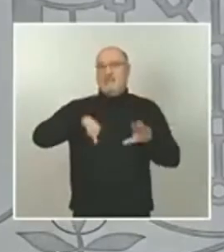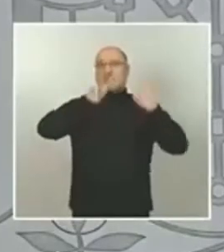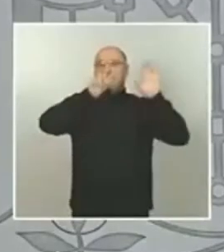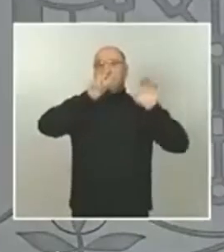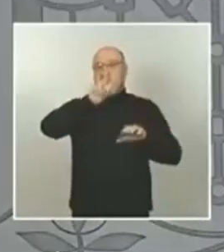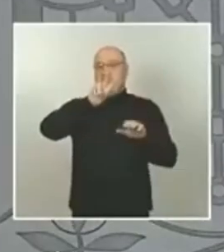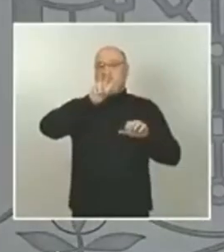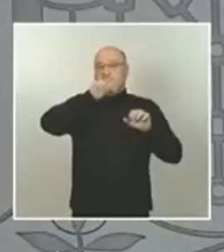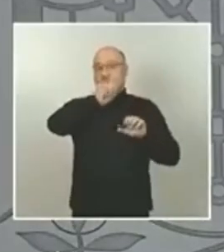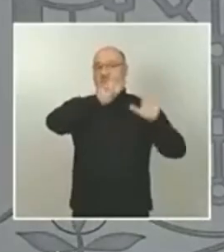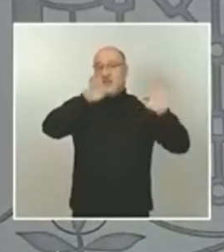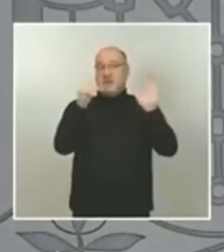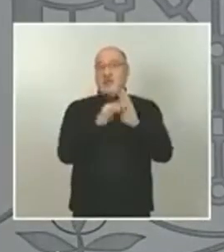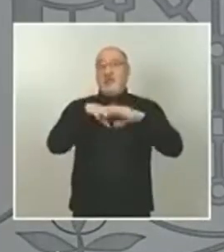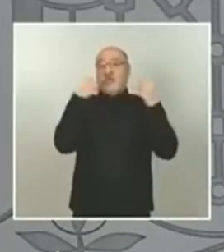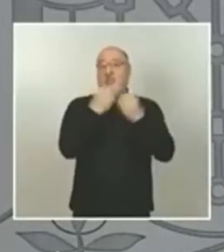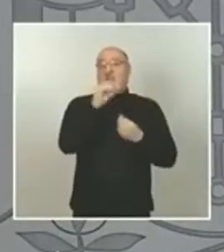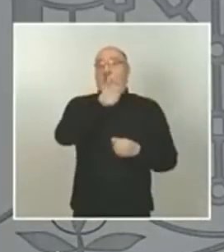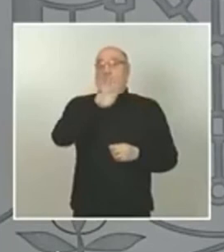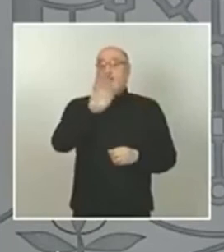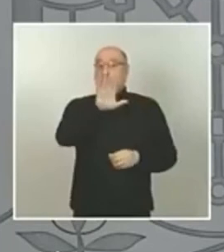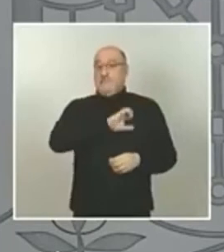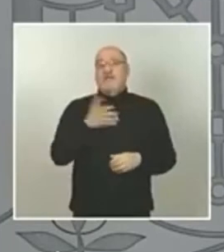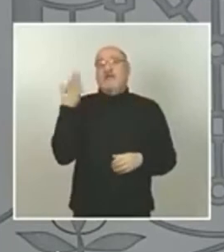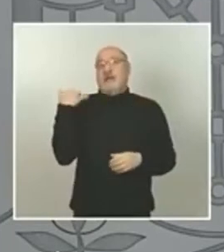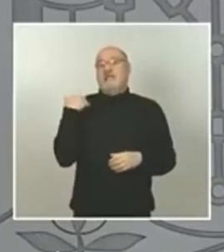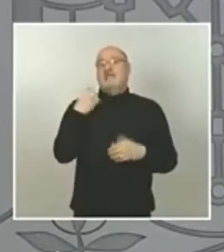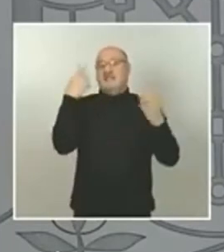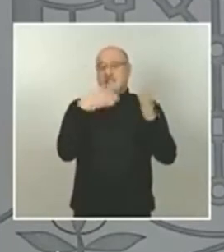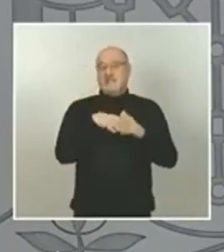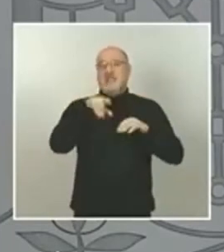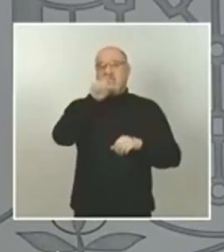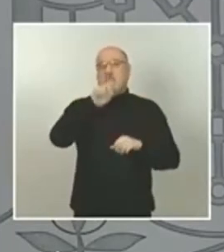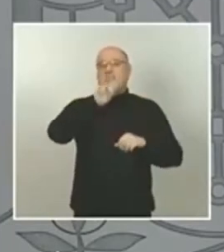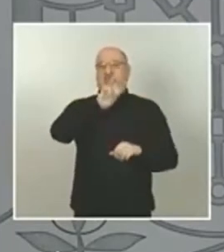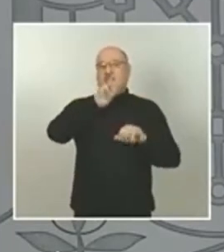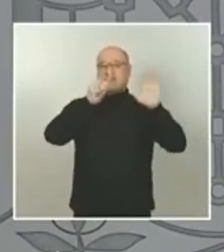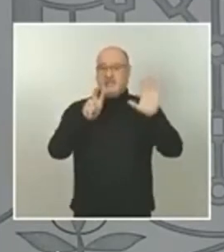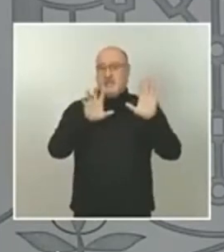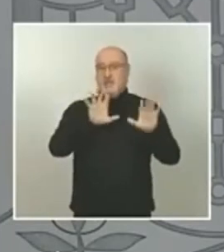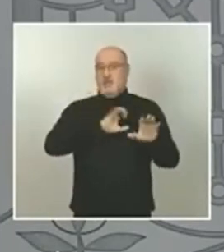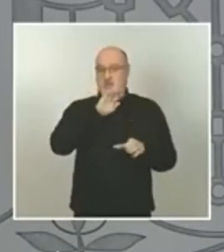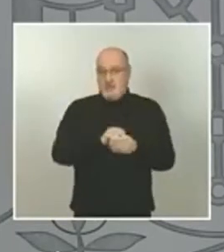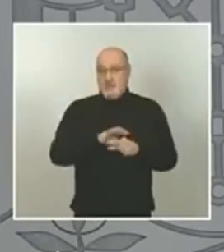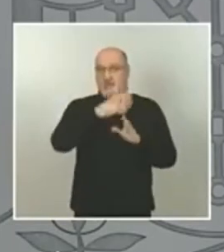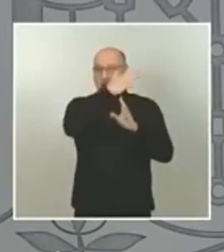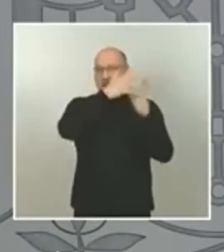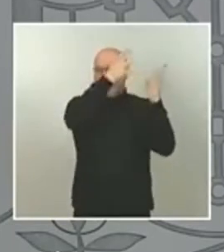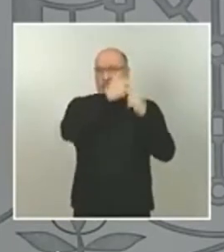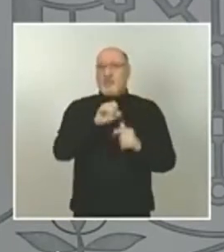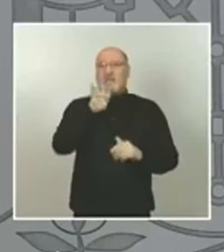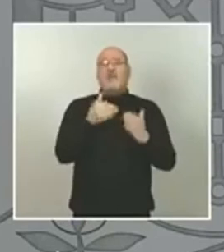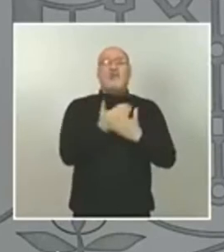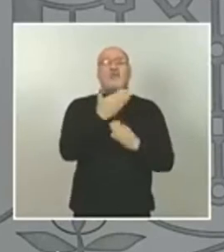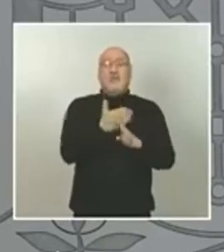Casos diagnosticados en el día de ayer, 6.137. Incidencia acumulada a 14 días por cada 100.000 habitantes